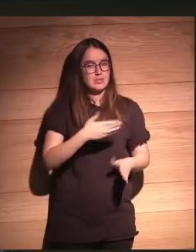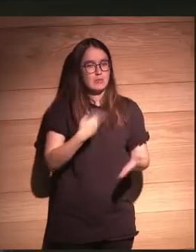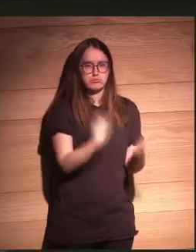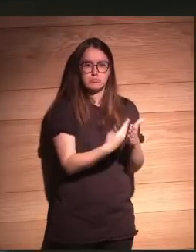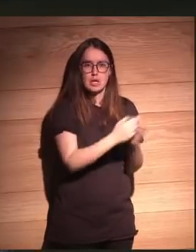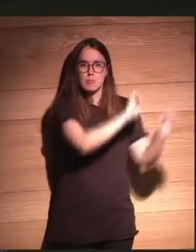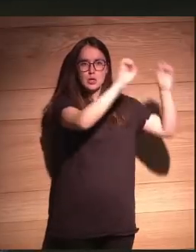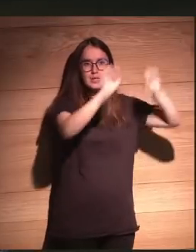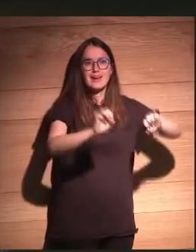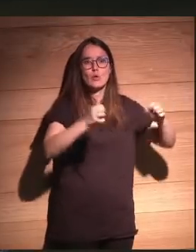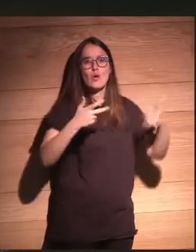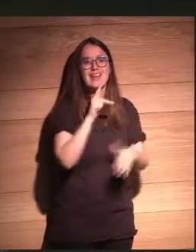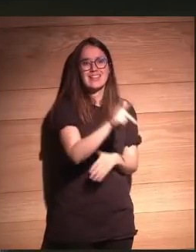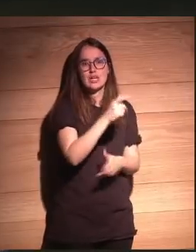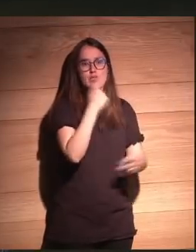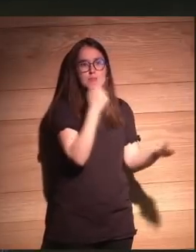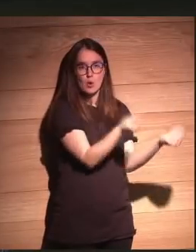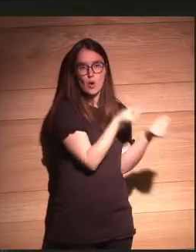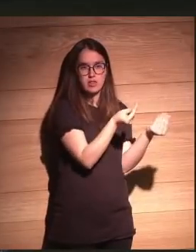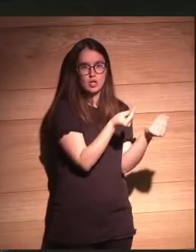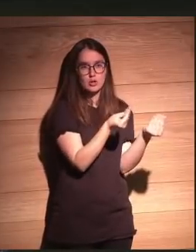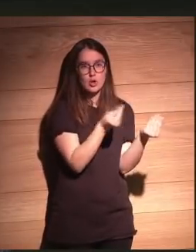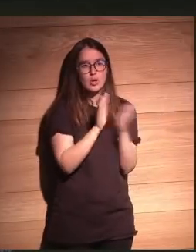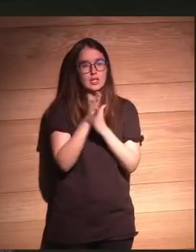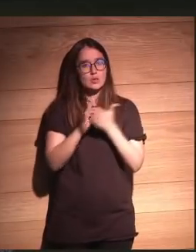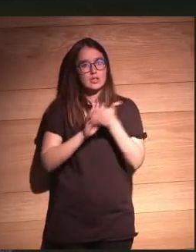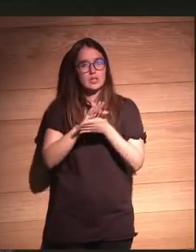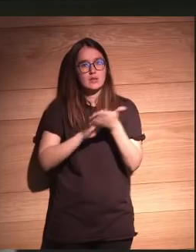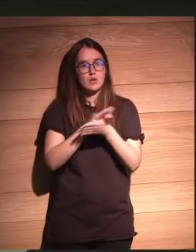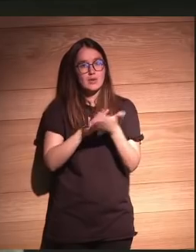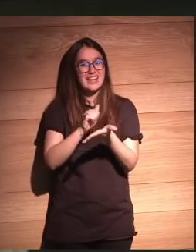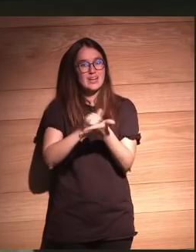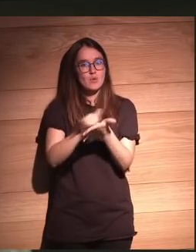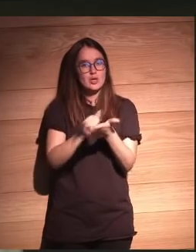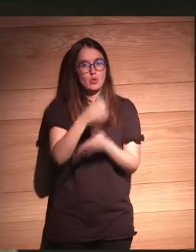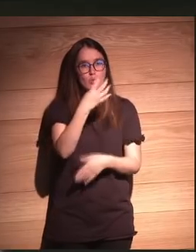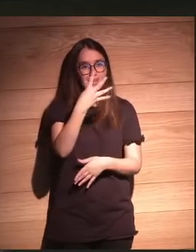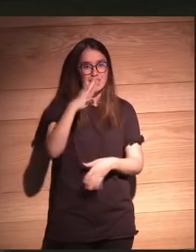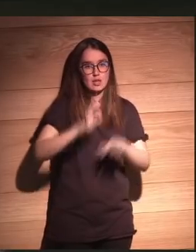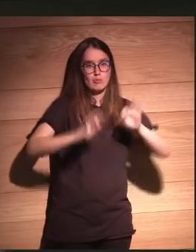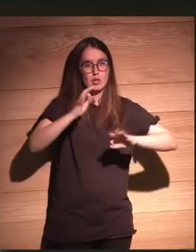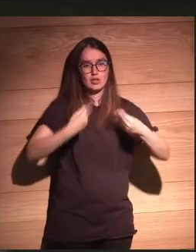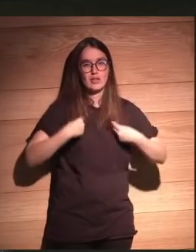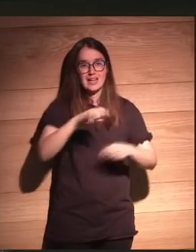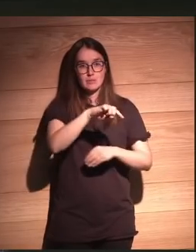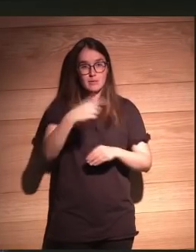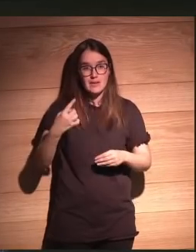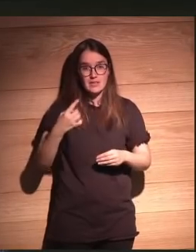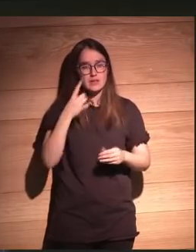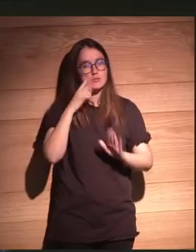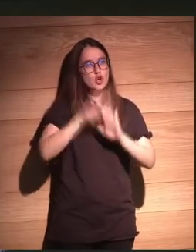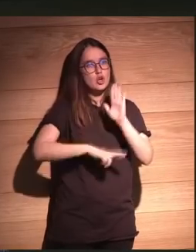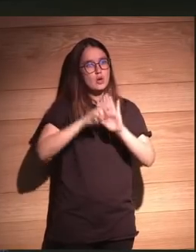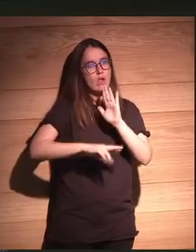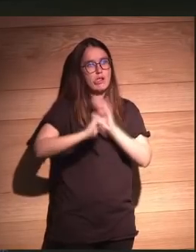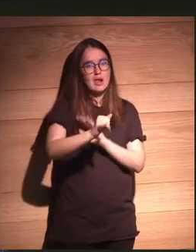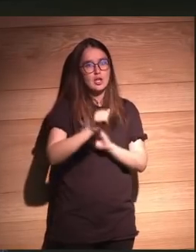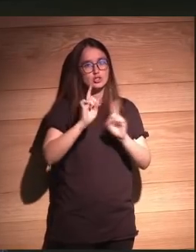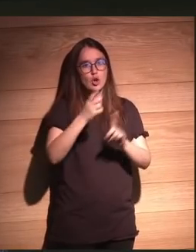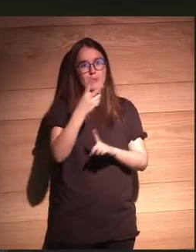protegido el derecho a la especulación. Cuando en el libro hablan de que en Nueva York un 45% de las viviendas están reguladas y solo